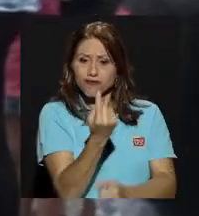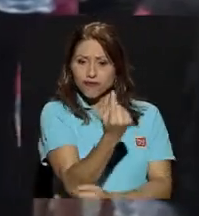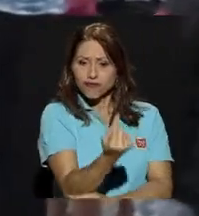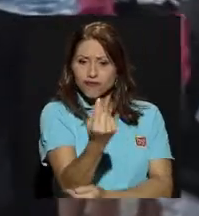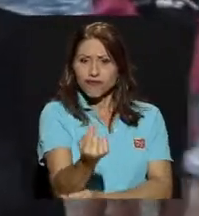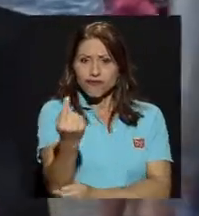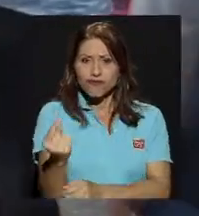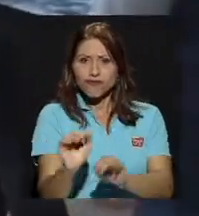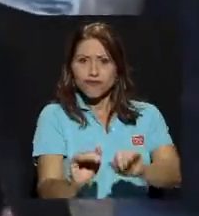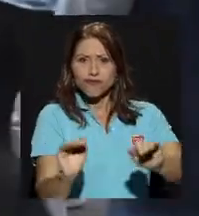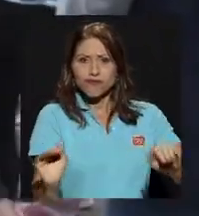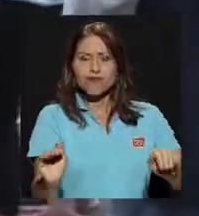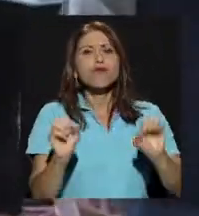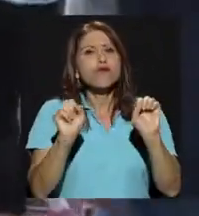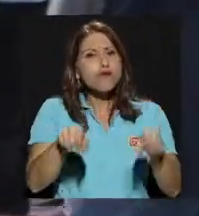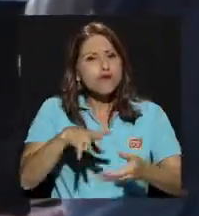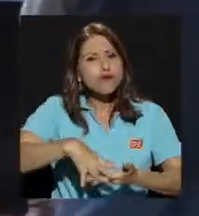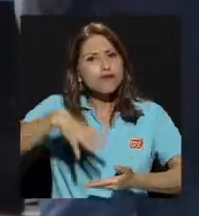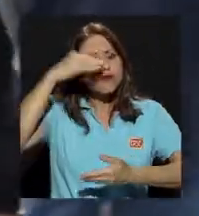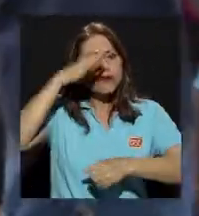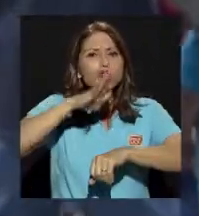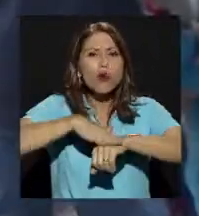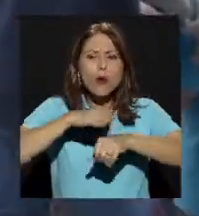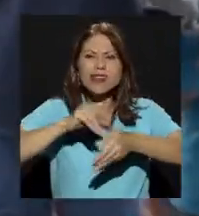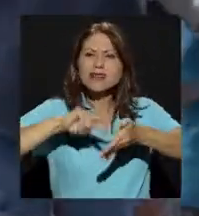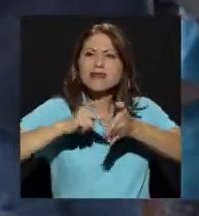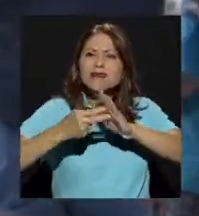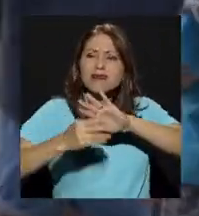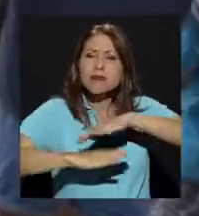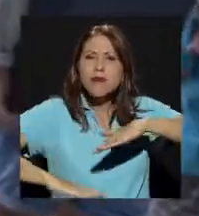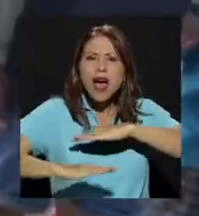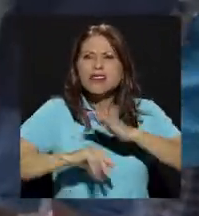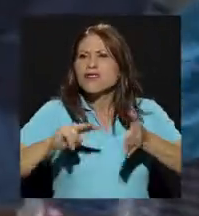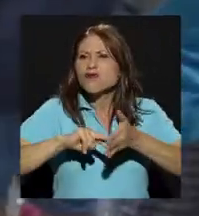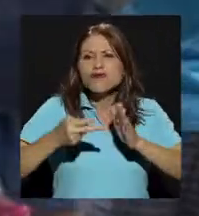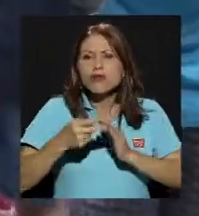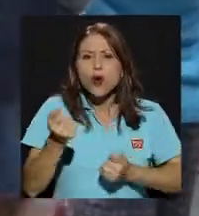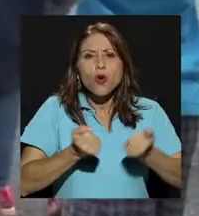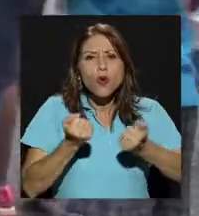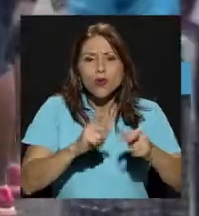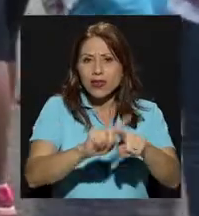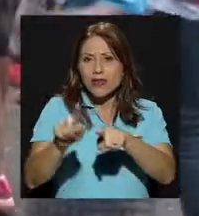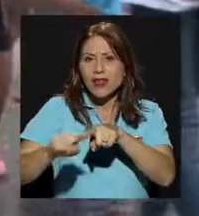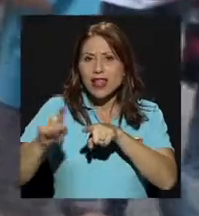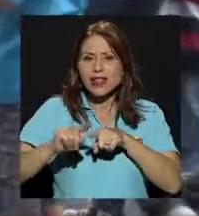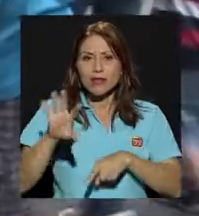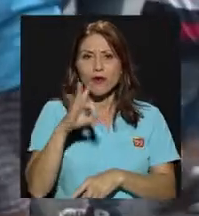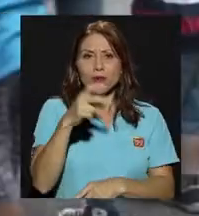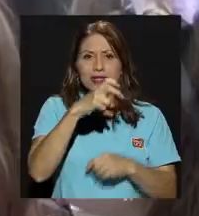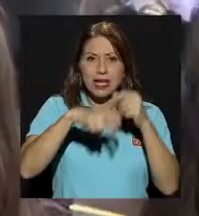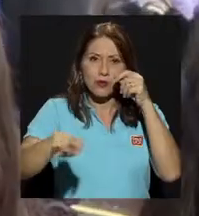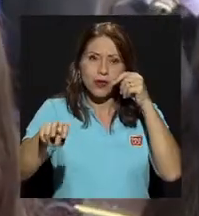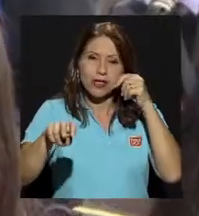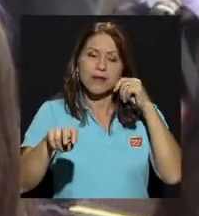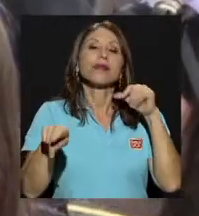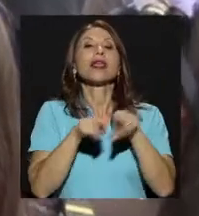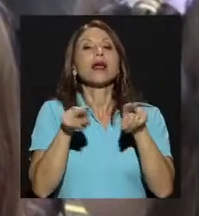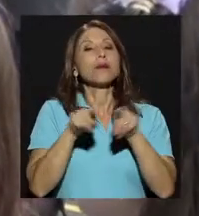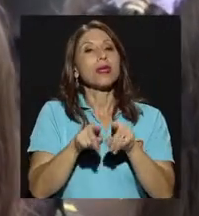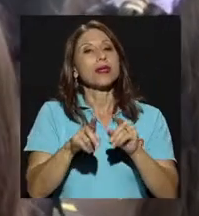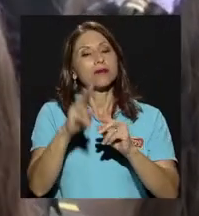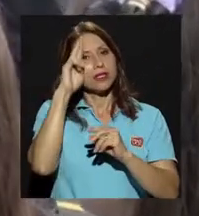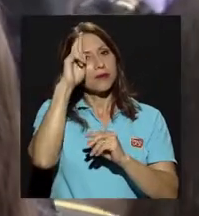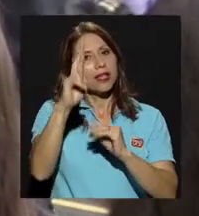cada escolar tuvo la oportunidad de aprender sobre nociones básicas de conducción en diferentes medios de transporte, como respetar